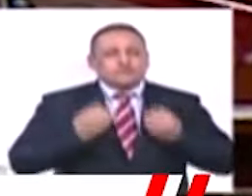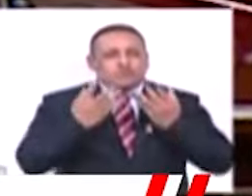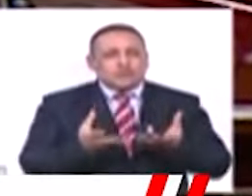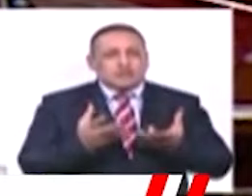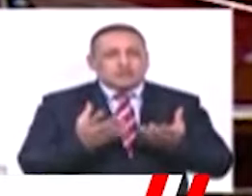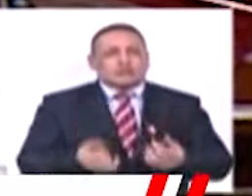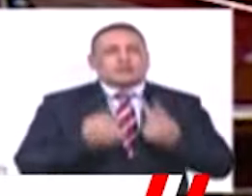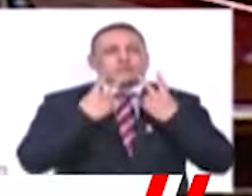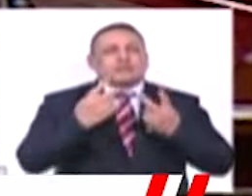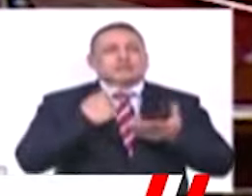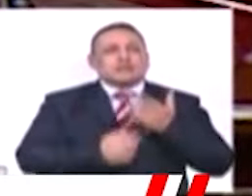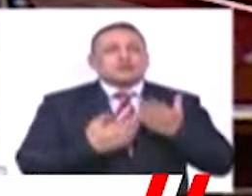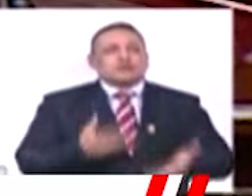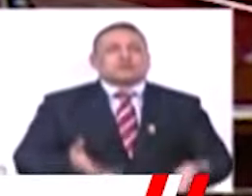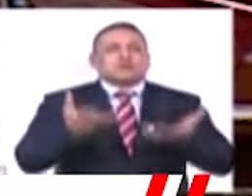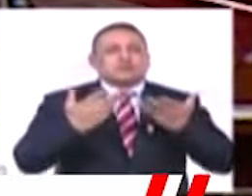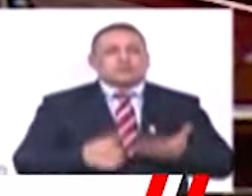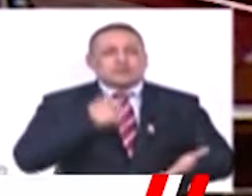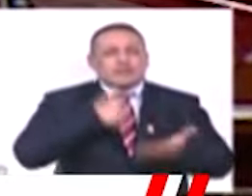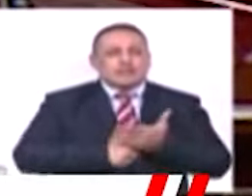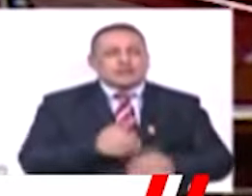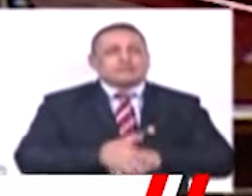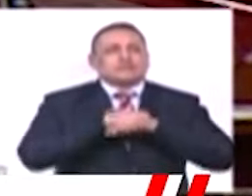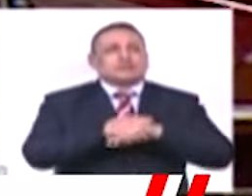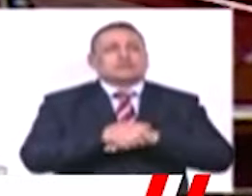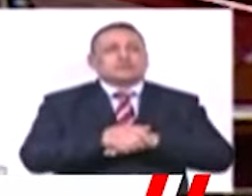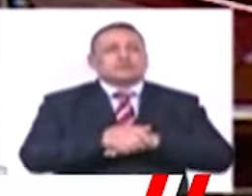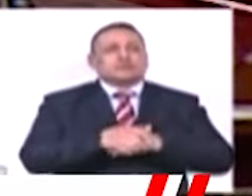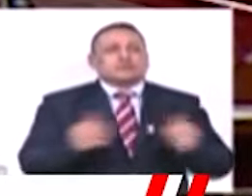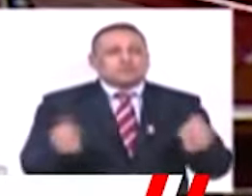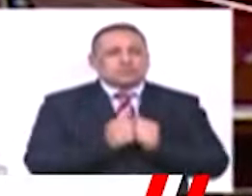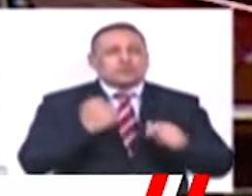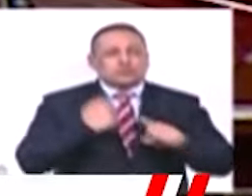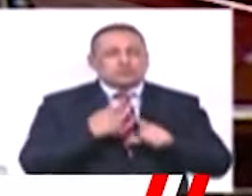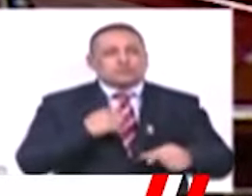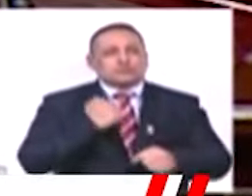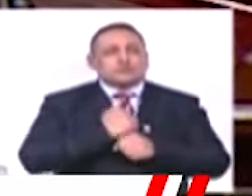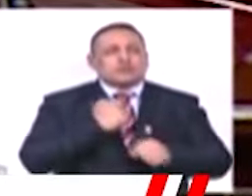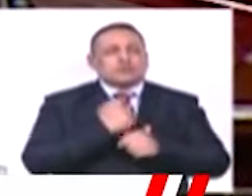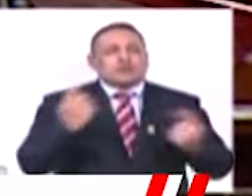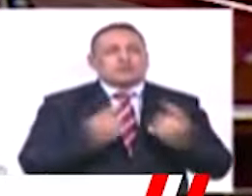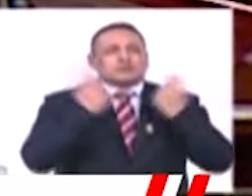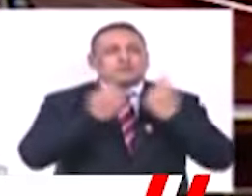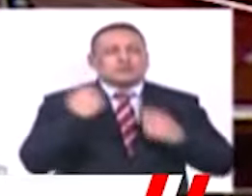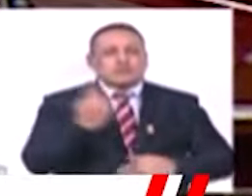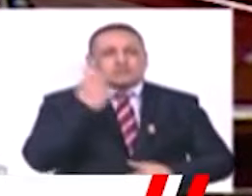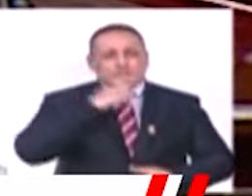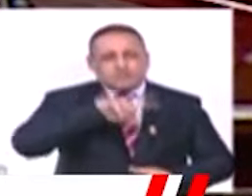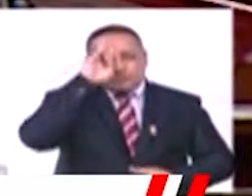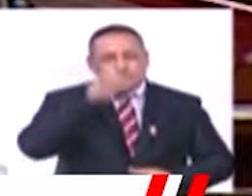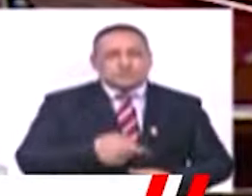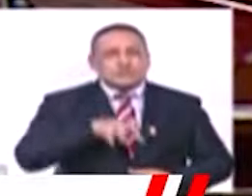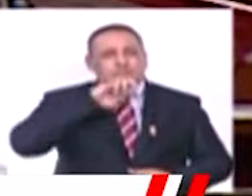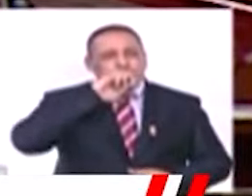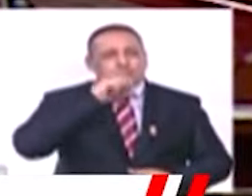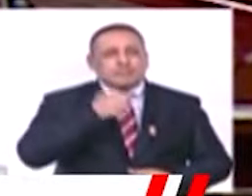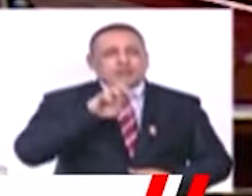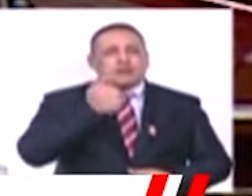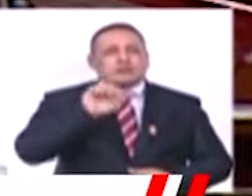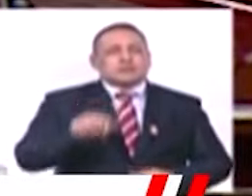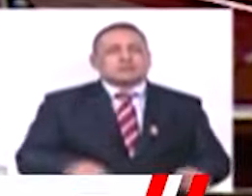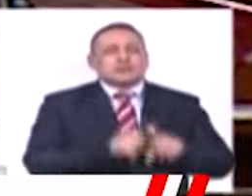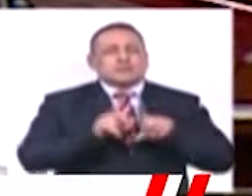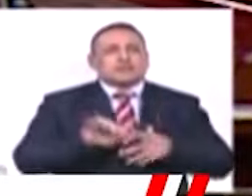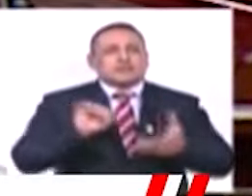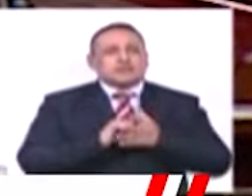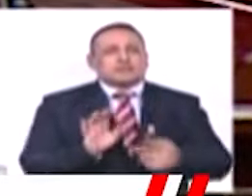anunciarles que he recibido la carta de felicitación por nuestro aniversario nacional del Papa Francisco, en la